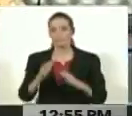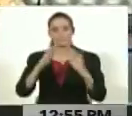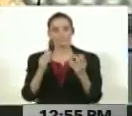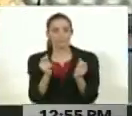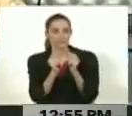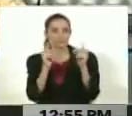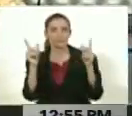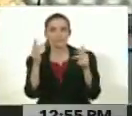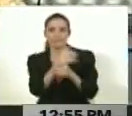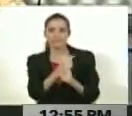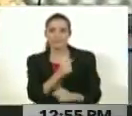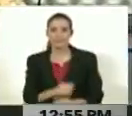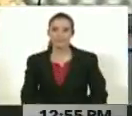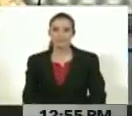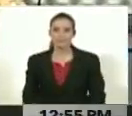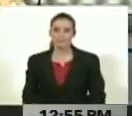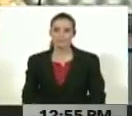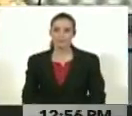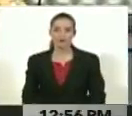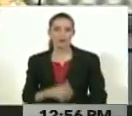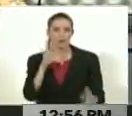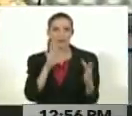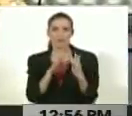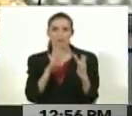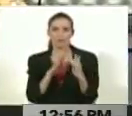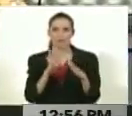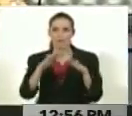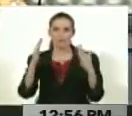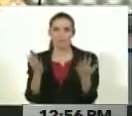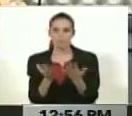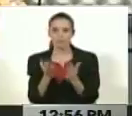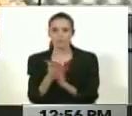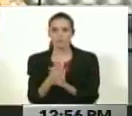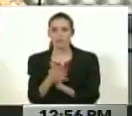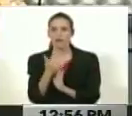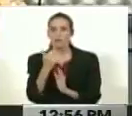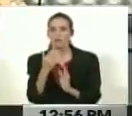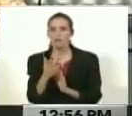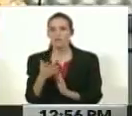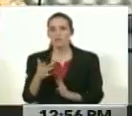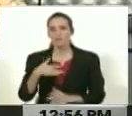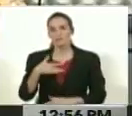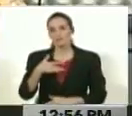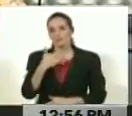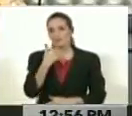descubre. Y se conecta desde el mundo de la percusión, así lo sentí yo.